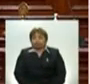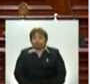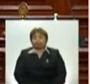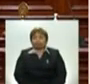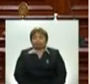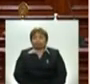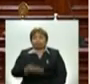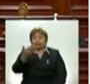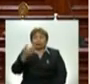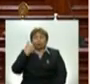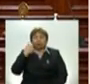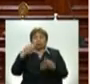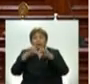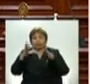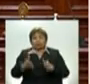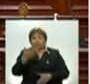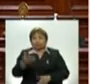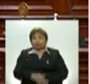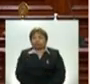hemos asistido a votar.